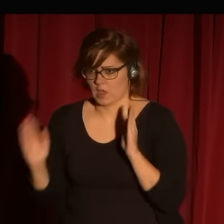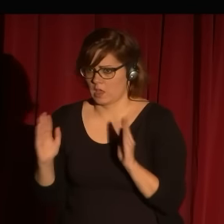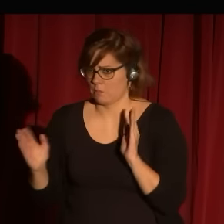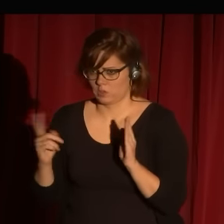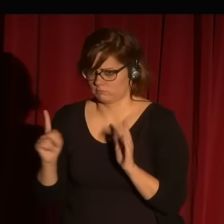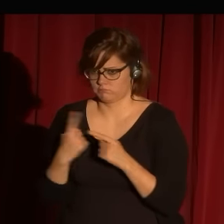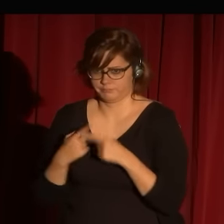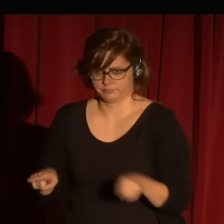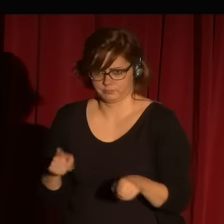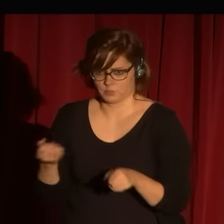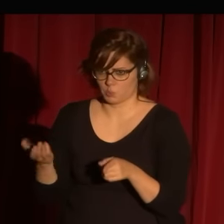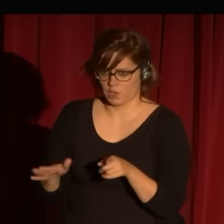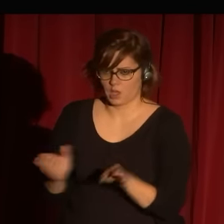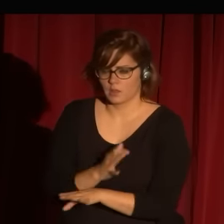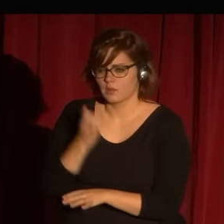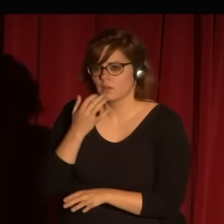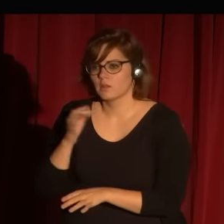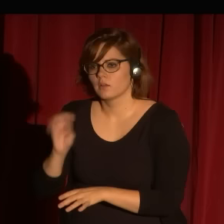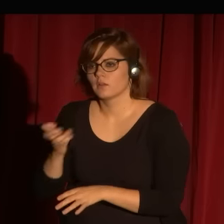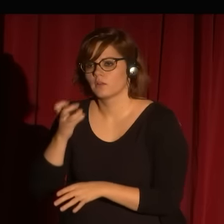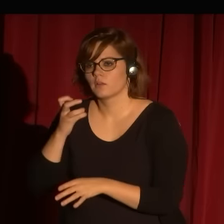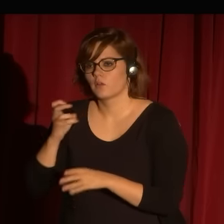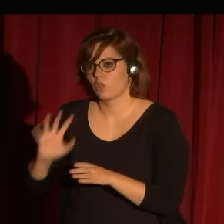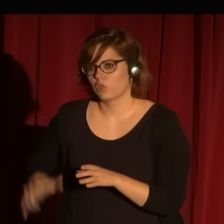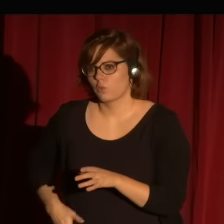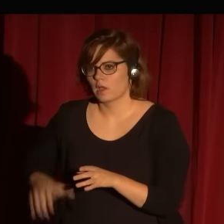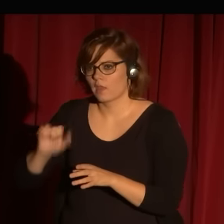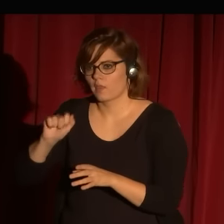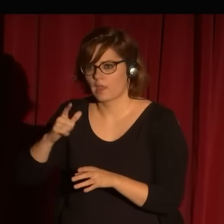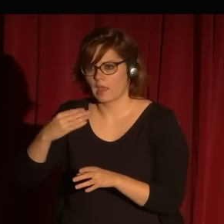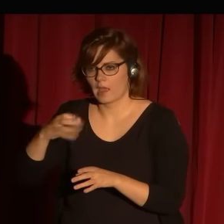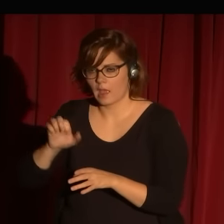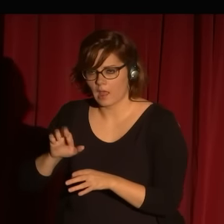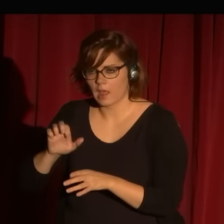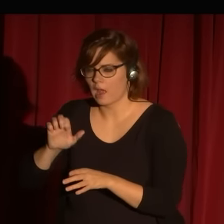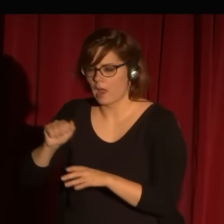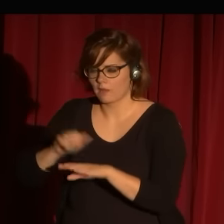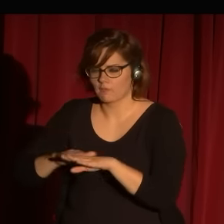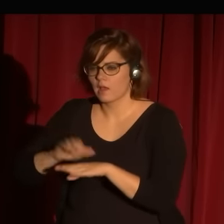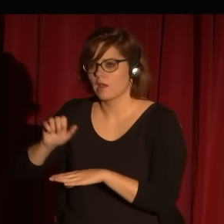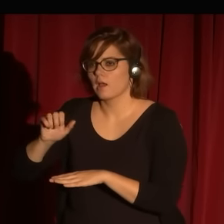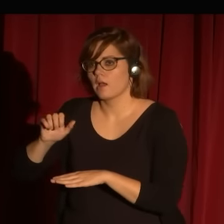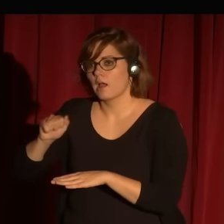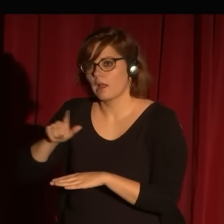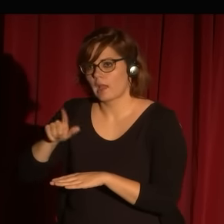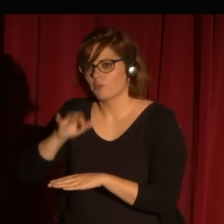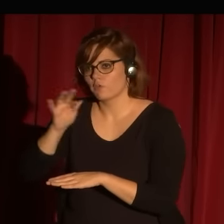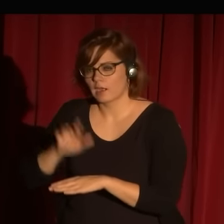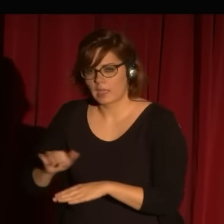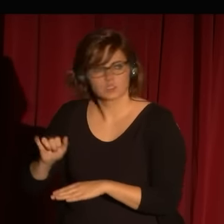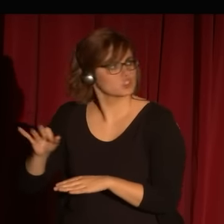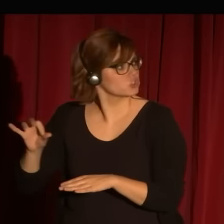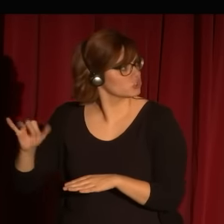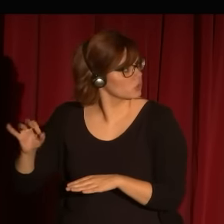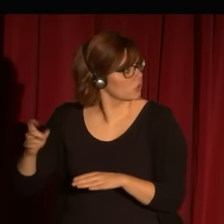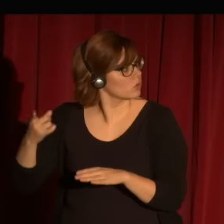segund al Duque de Alba con el toisón de oro colgando del cuello Alejandro farnesio que también ha sido gobernador de los Países Bajos con